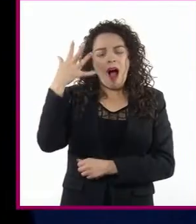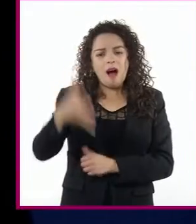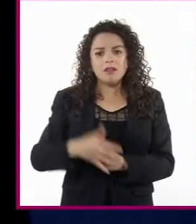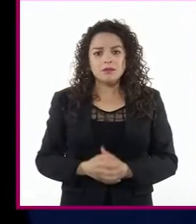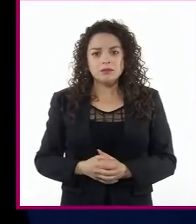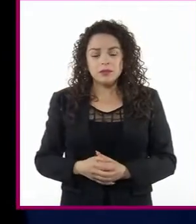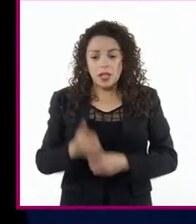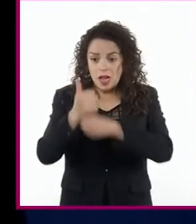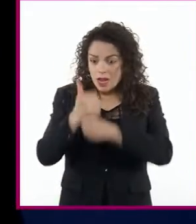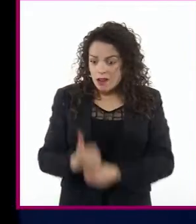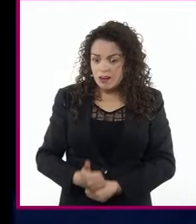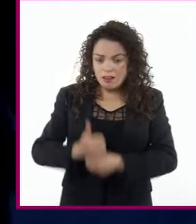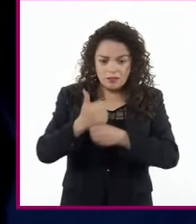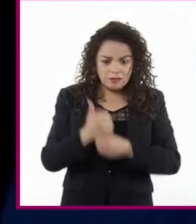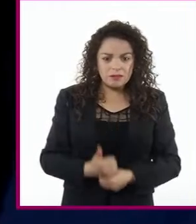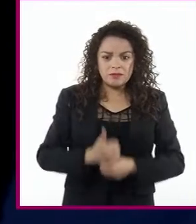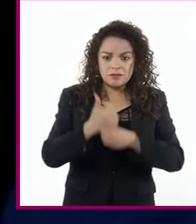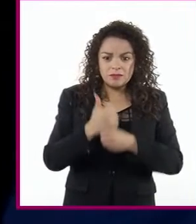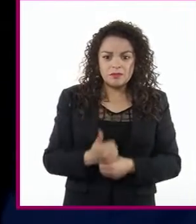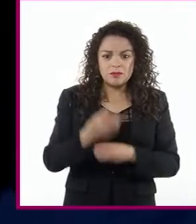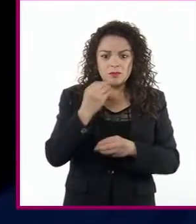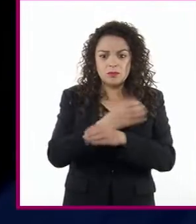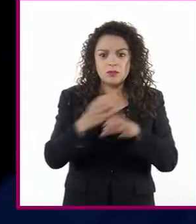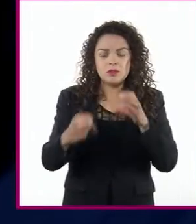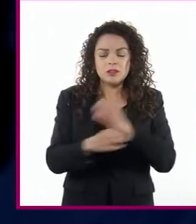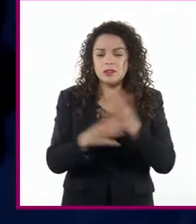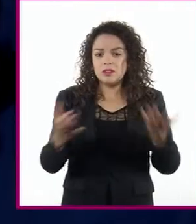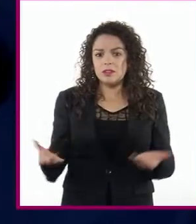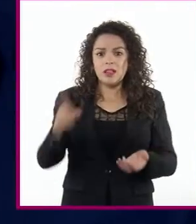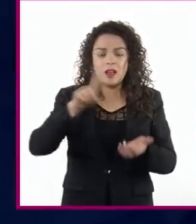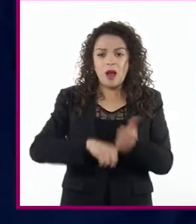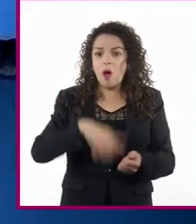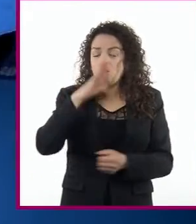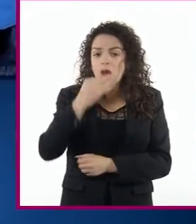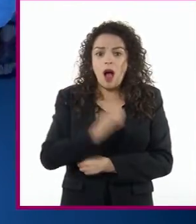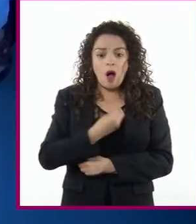Abrumándote con males que sobrepasan el dolor humano.